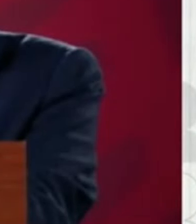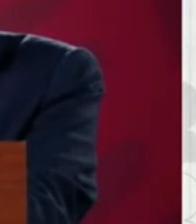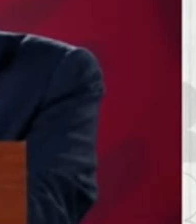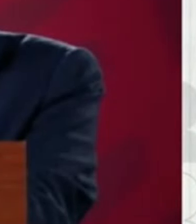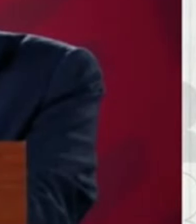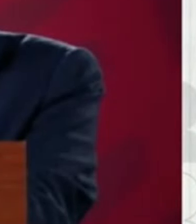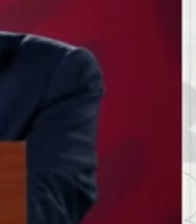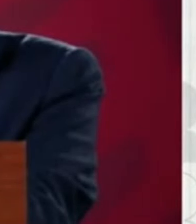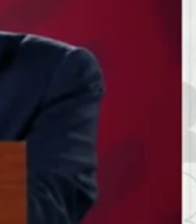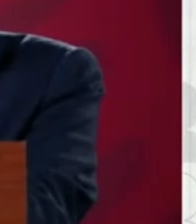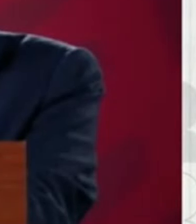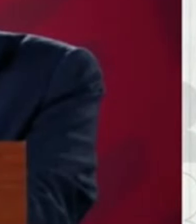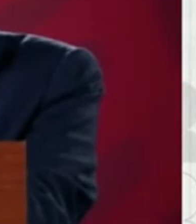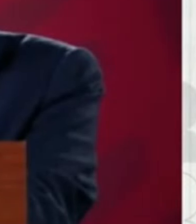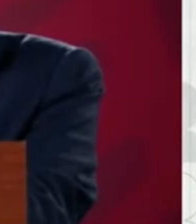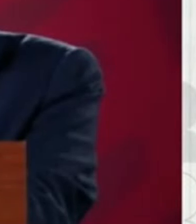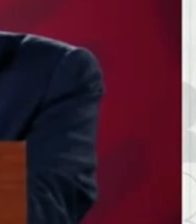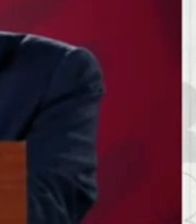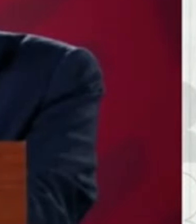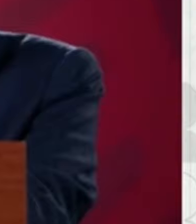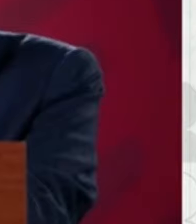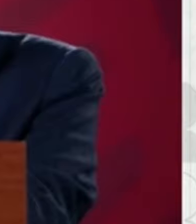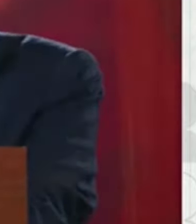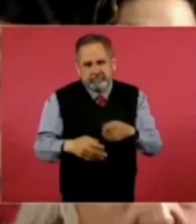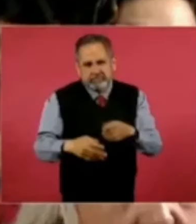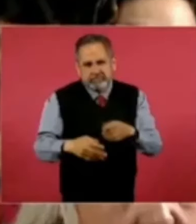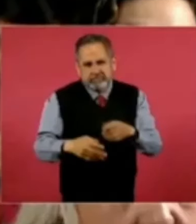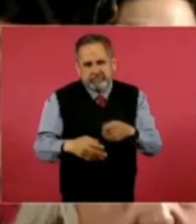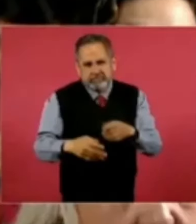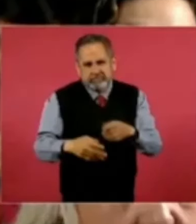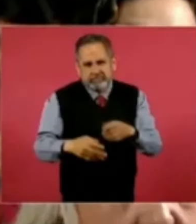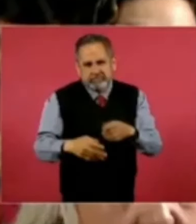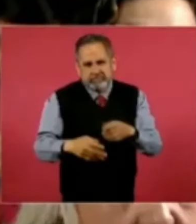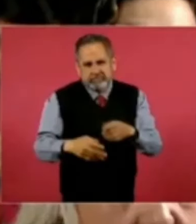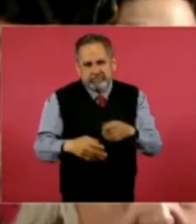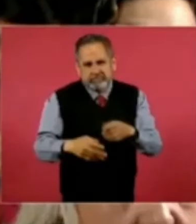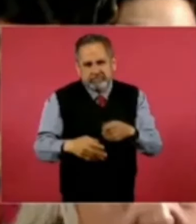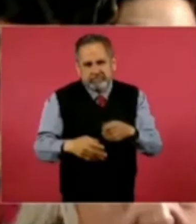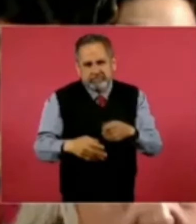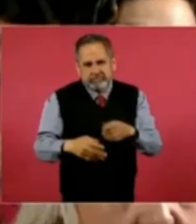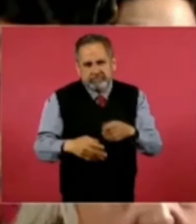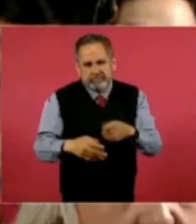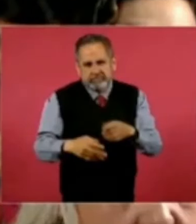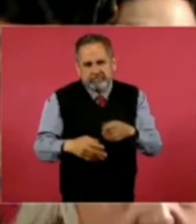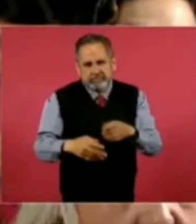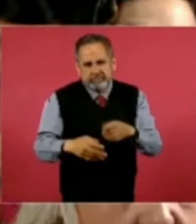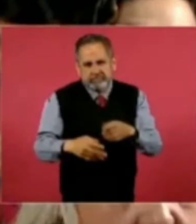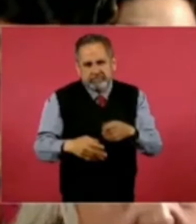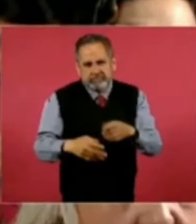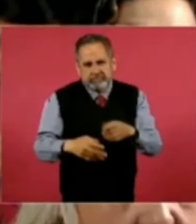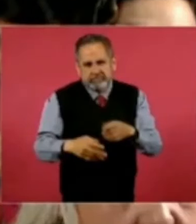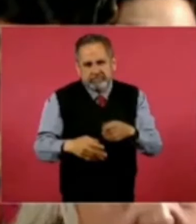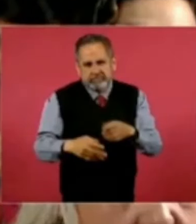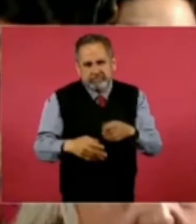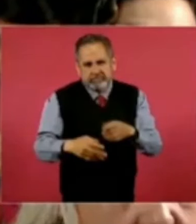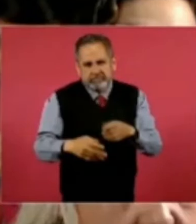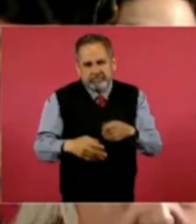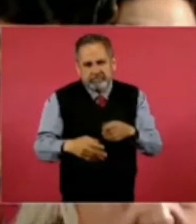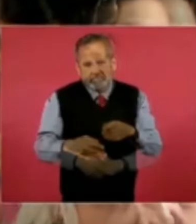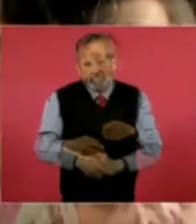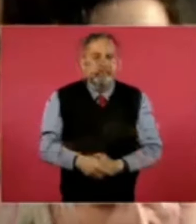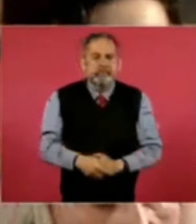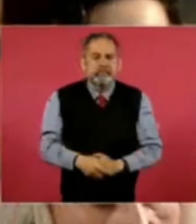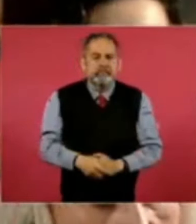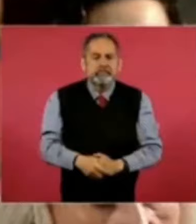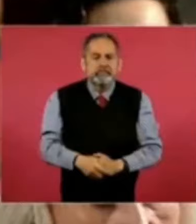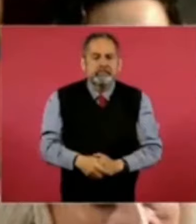Reinaide como una mentirosa. Porque mire, mucho de los argumentos de Reinaide son